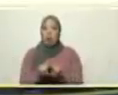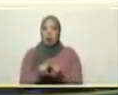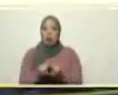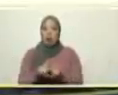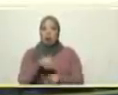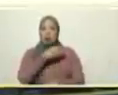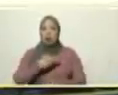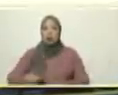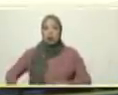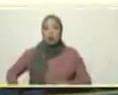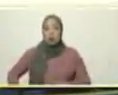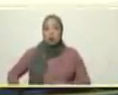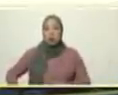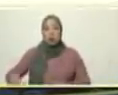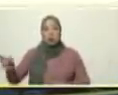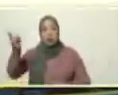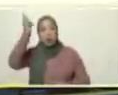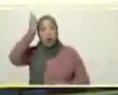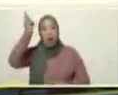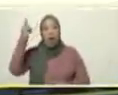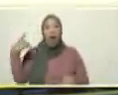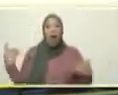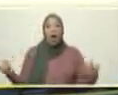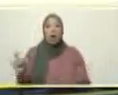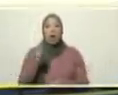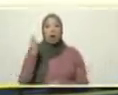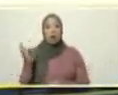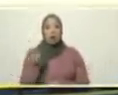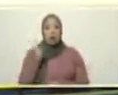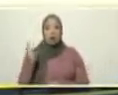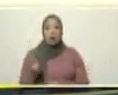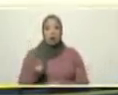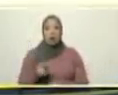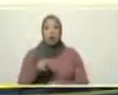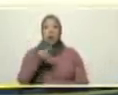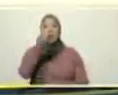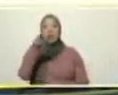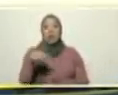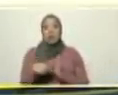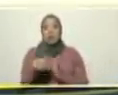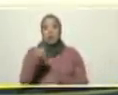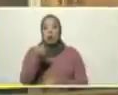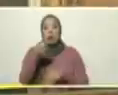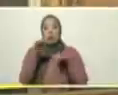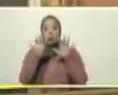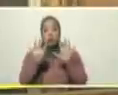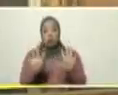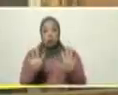jefe indio del sur, Evo Morales? Octubre del año 2019.